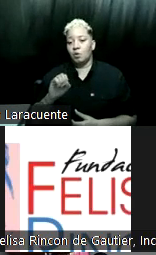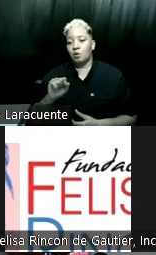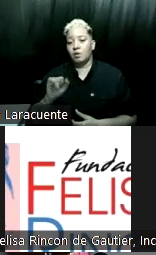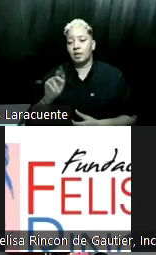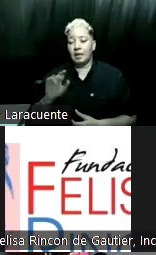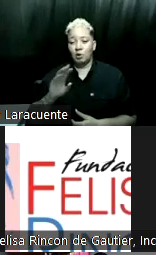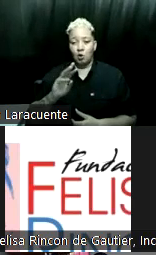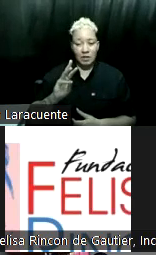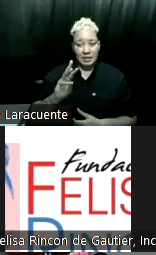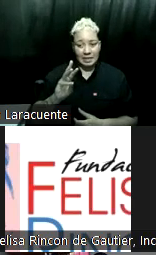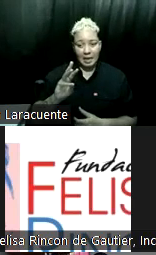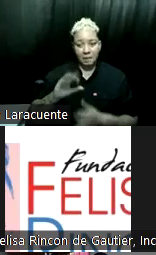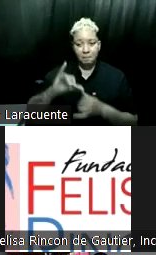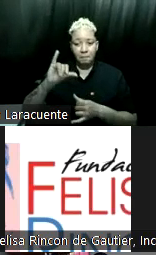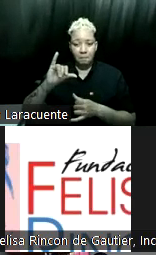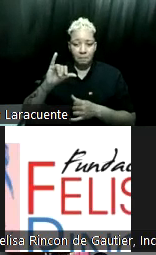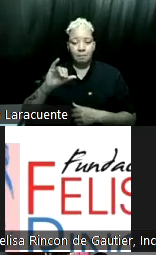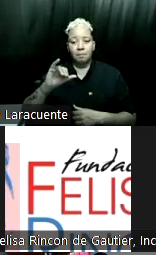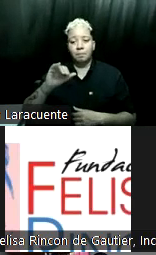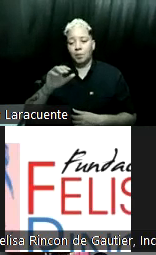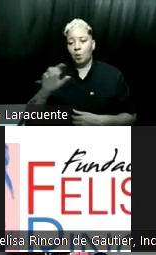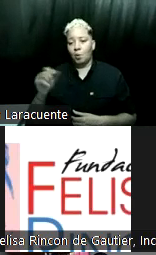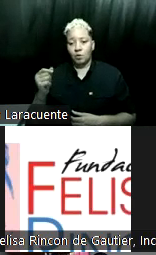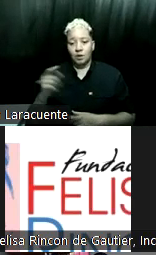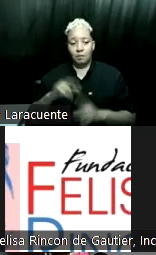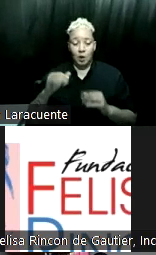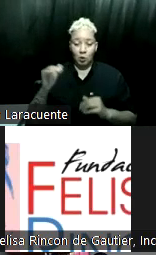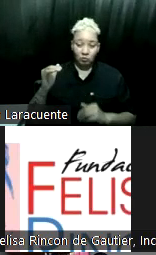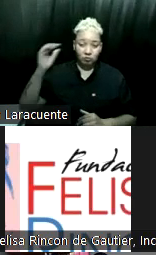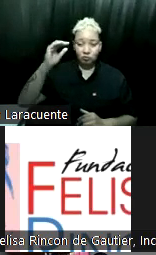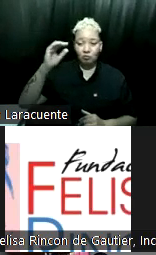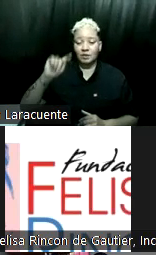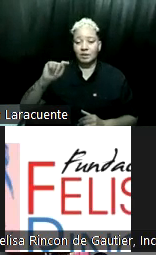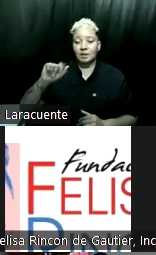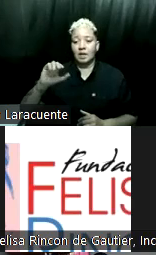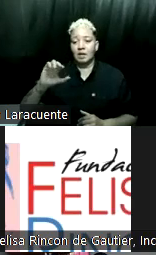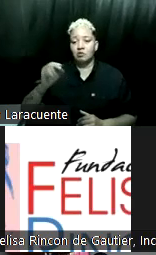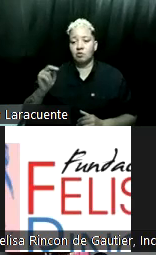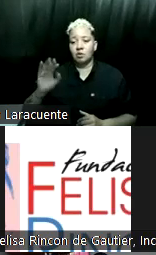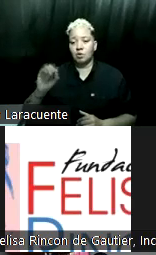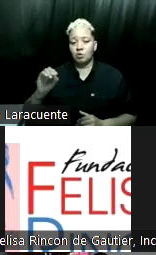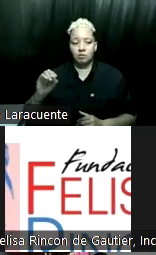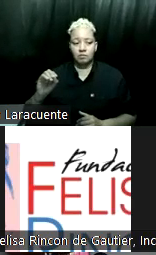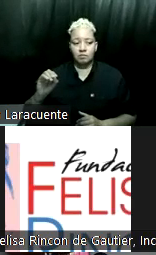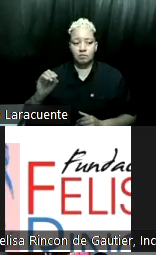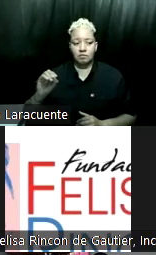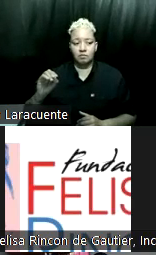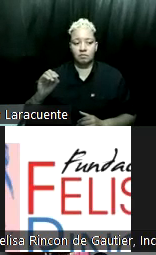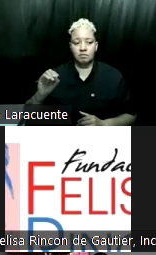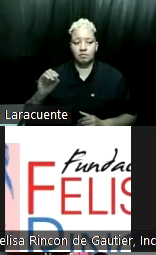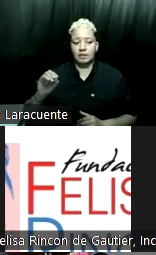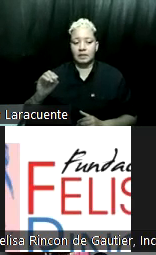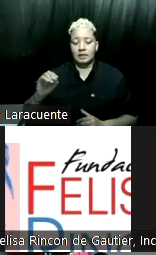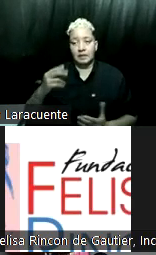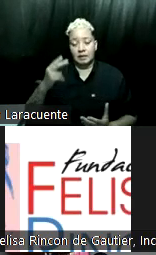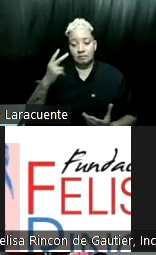6'11", pero sin embargo el gigante Tachenko pues eh, se ve imponente